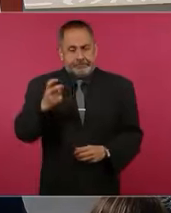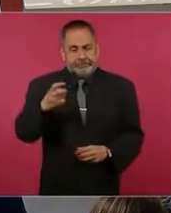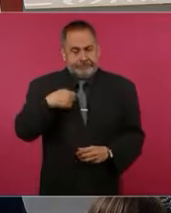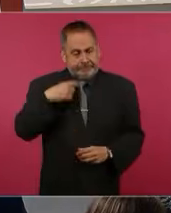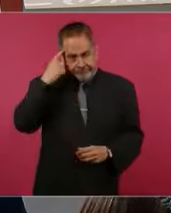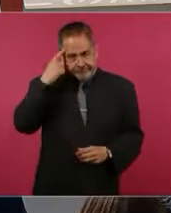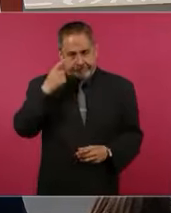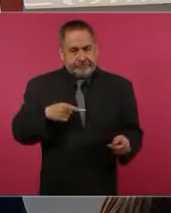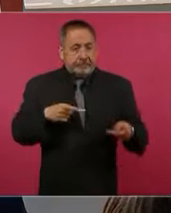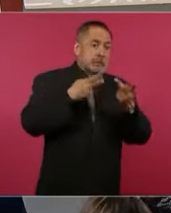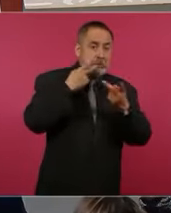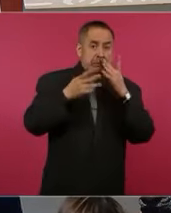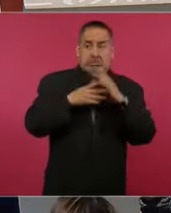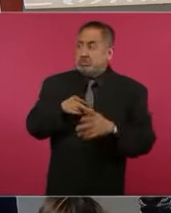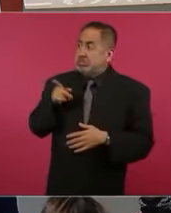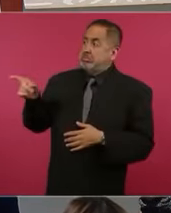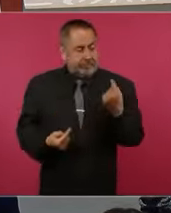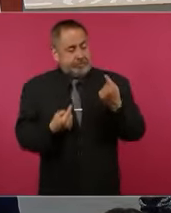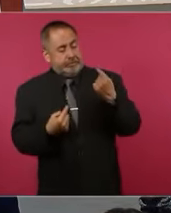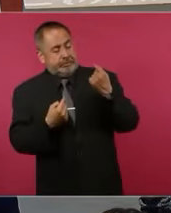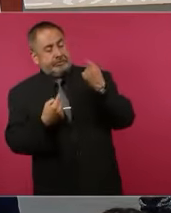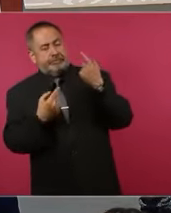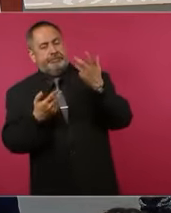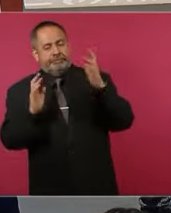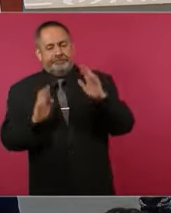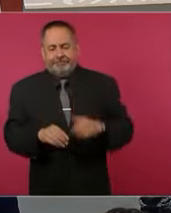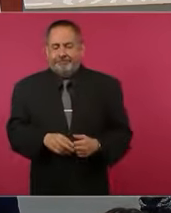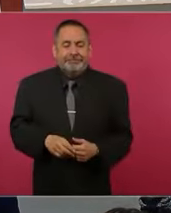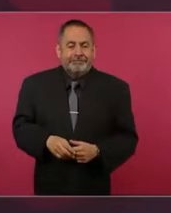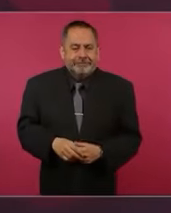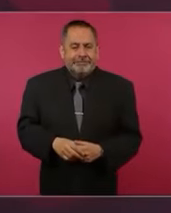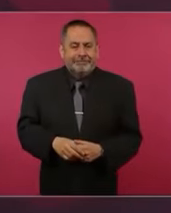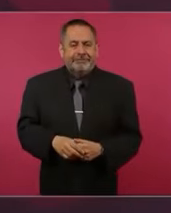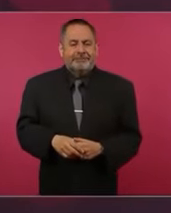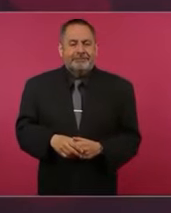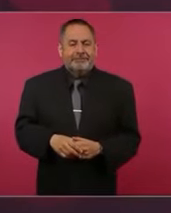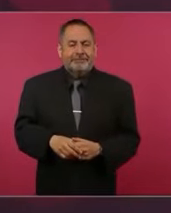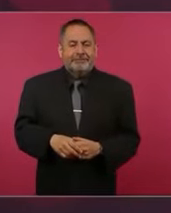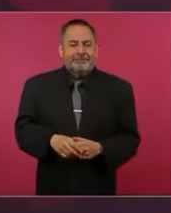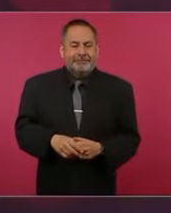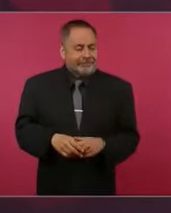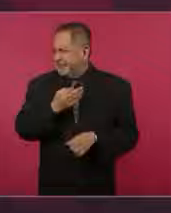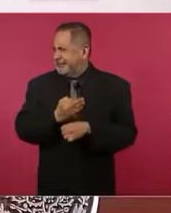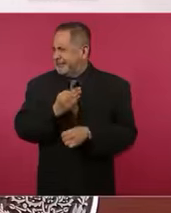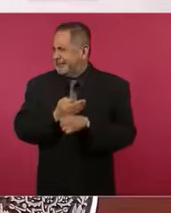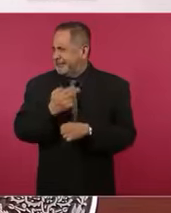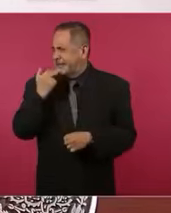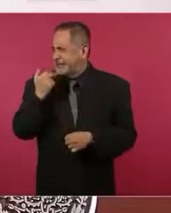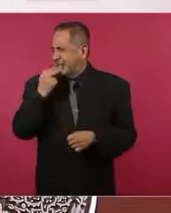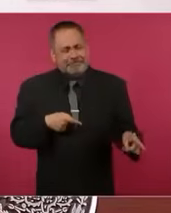empiezan con todo ese discurso, ¿no? Ah, no, yo así me da hasta ternura, ¿no?, de la